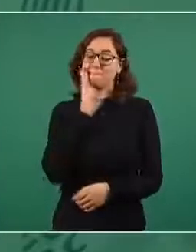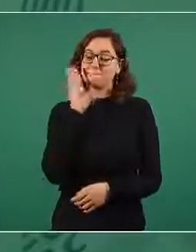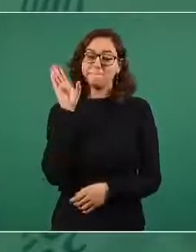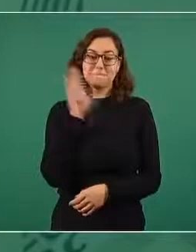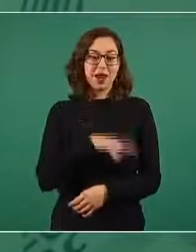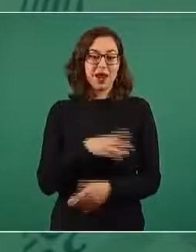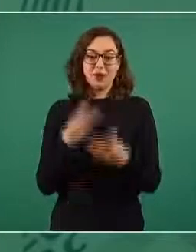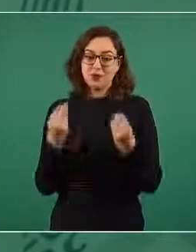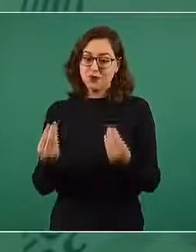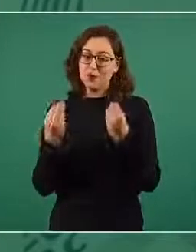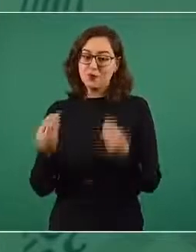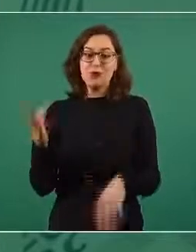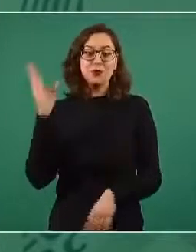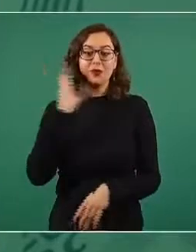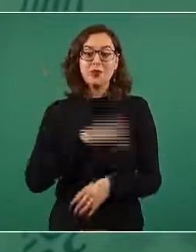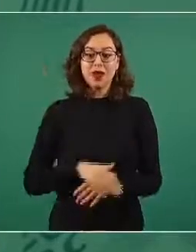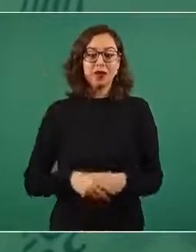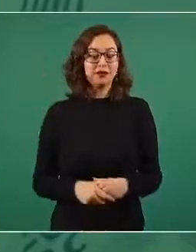muy mal.